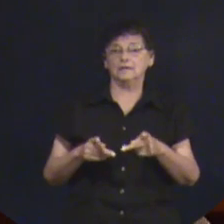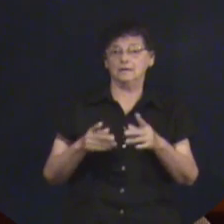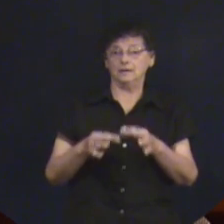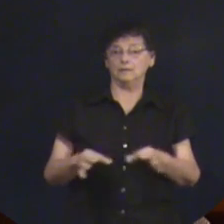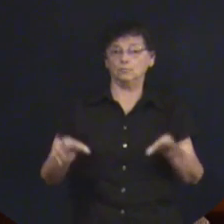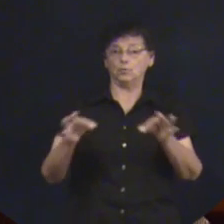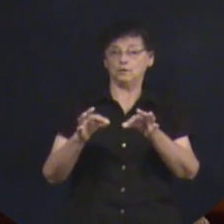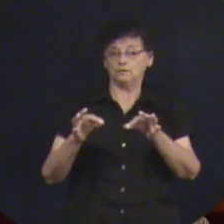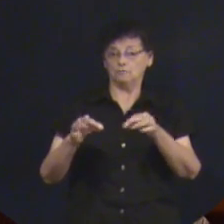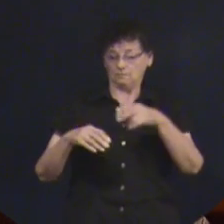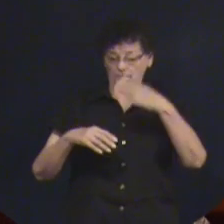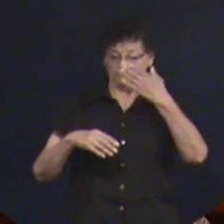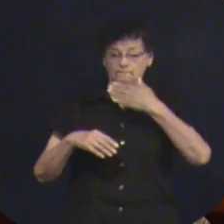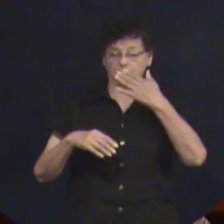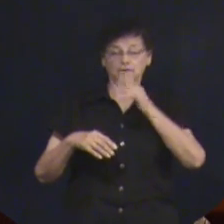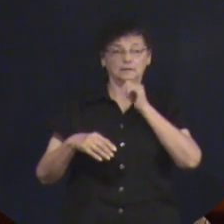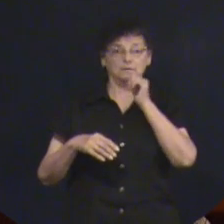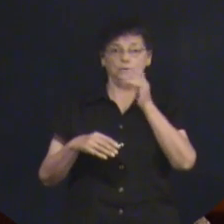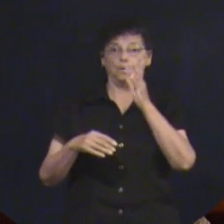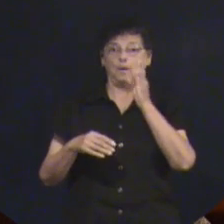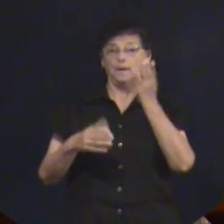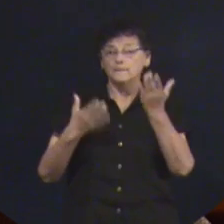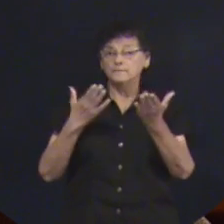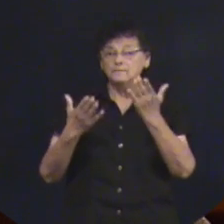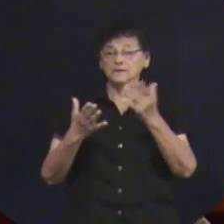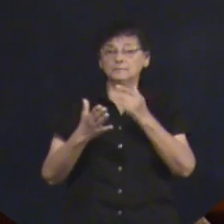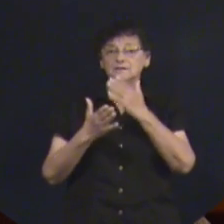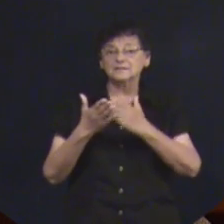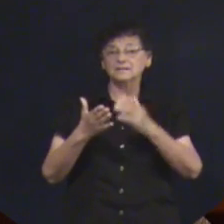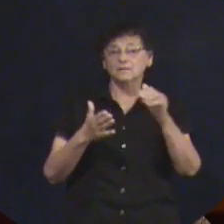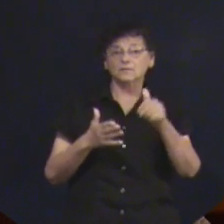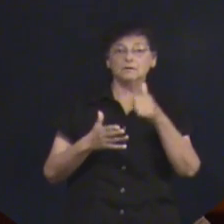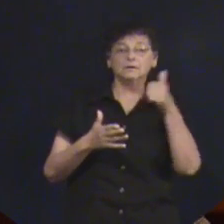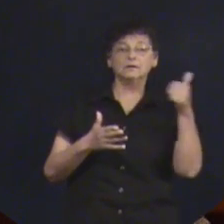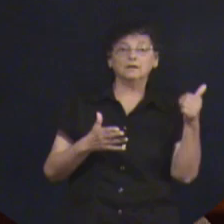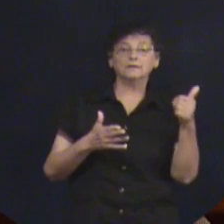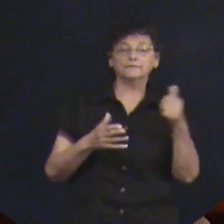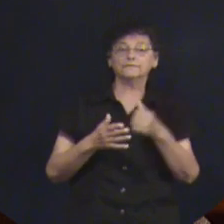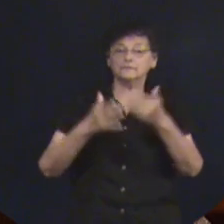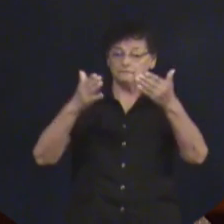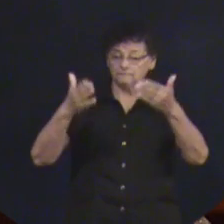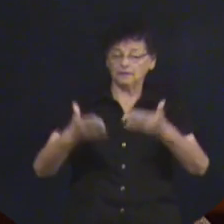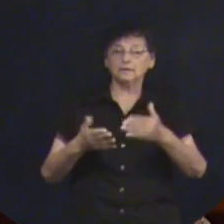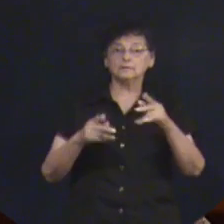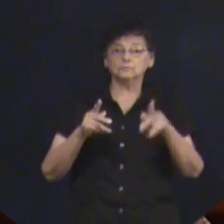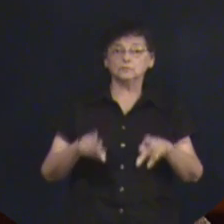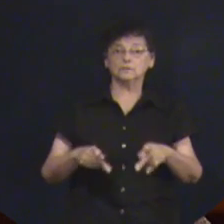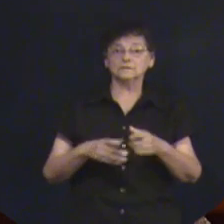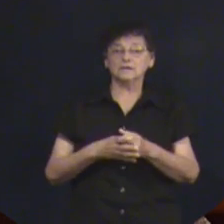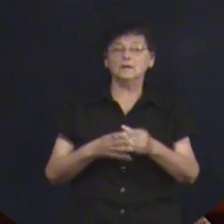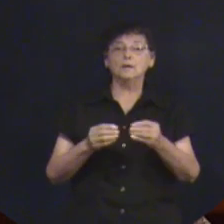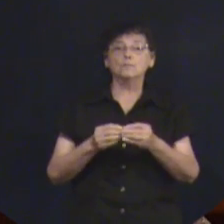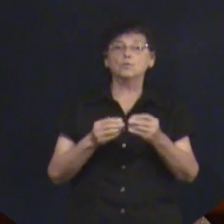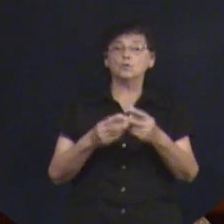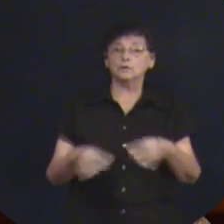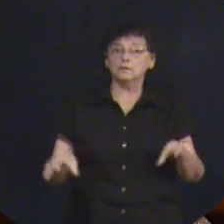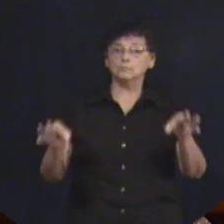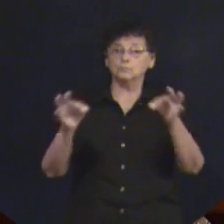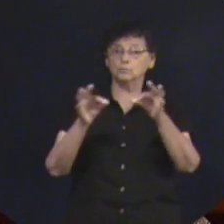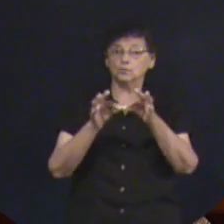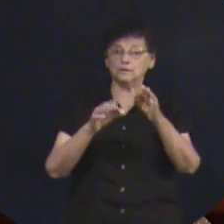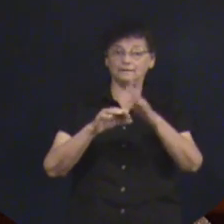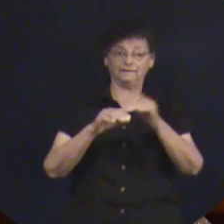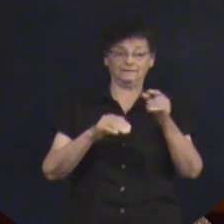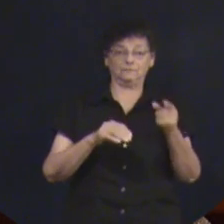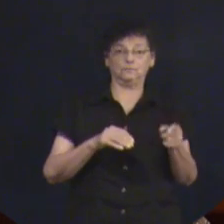principal. No sea que haya algún otro invitado más importante